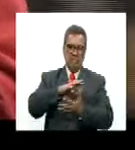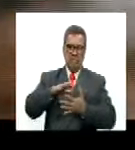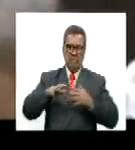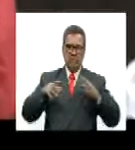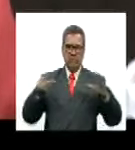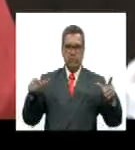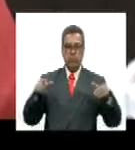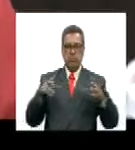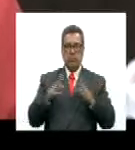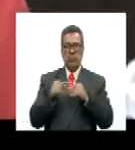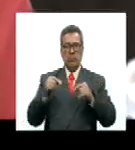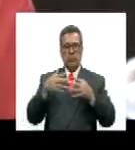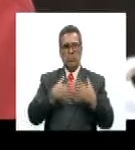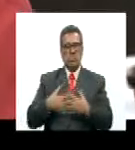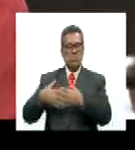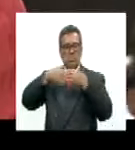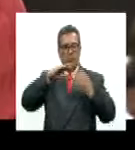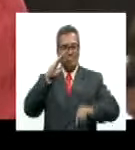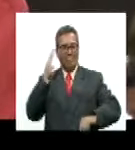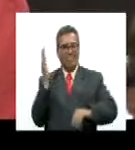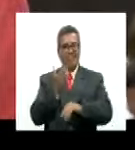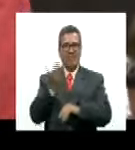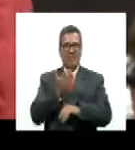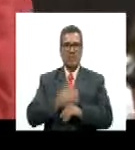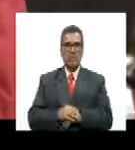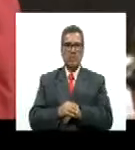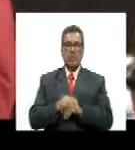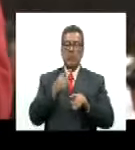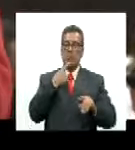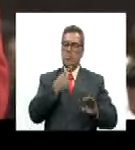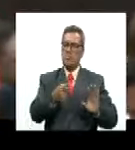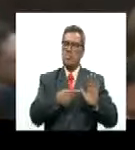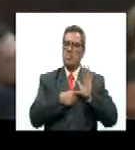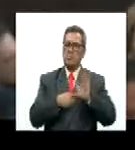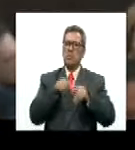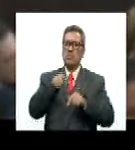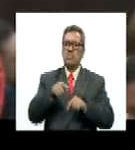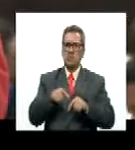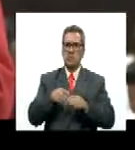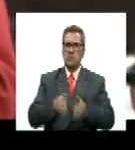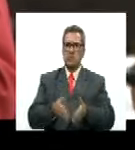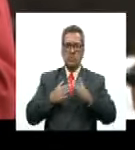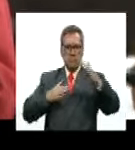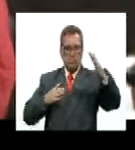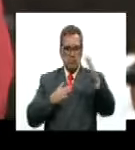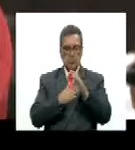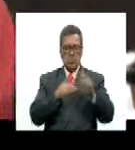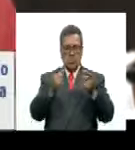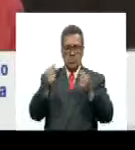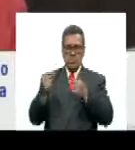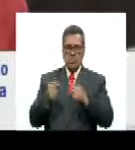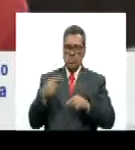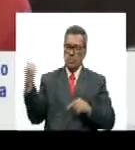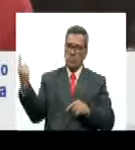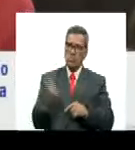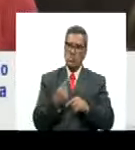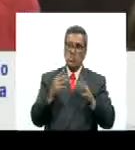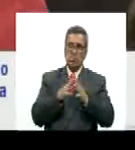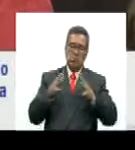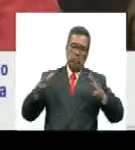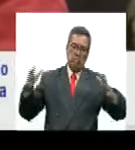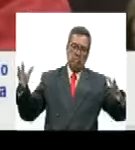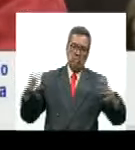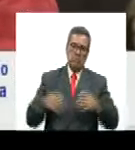terrible agresión del imperialismo norteamericano, que se expresa en un bloqueo económico que ha traído